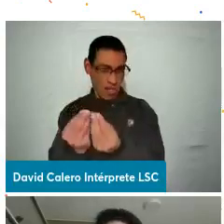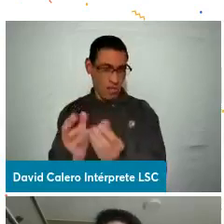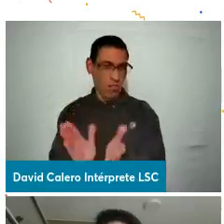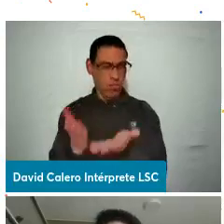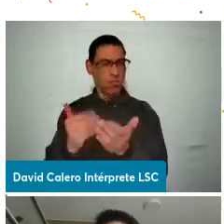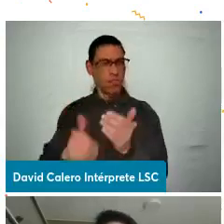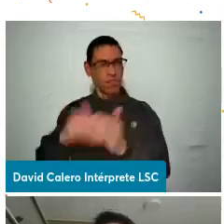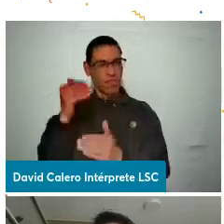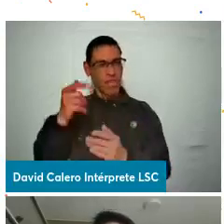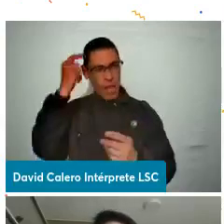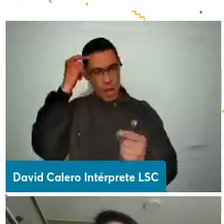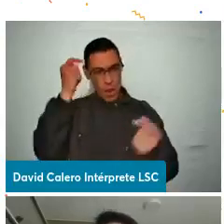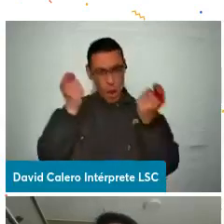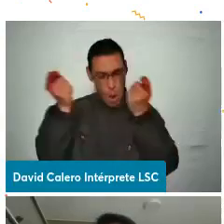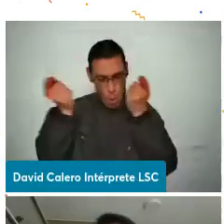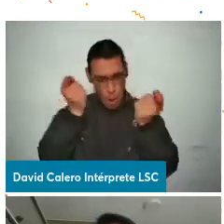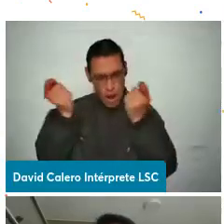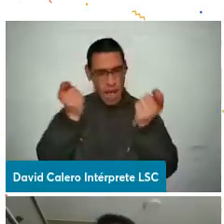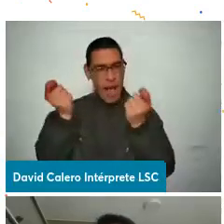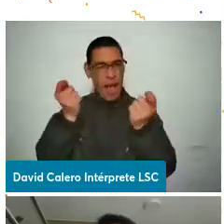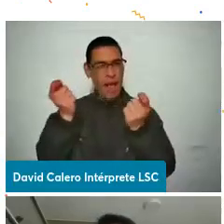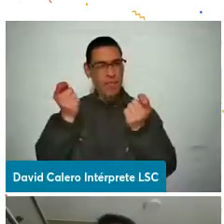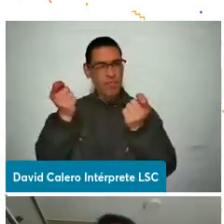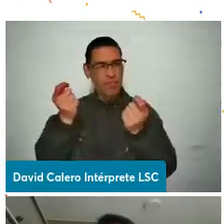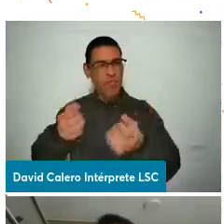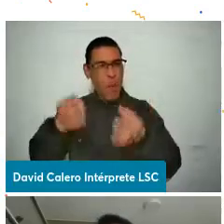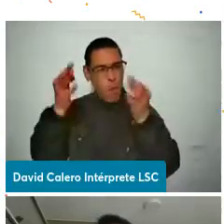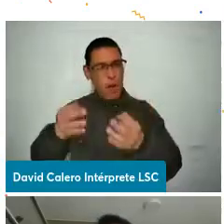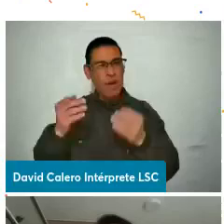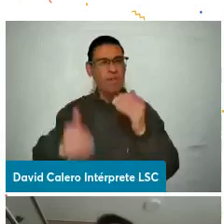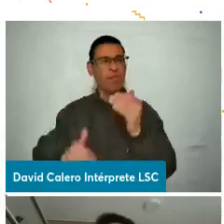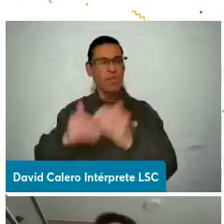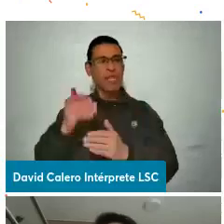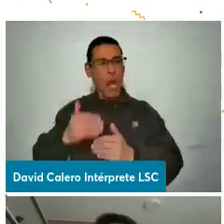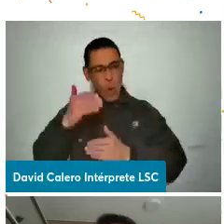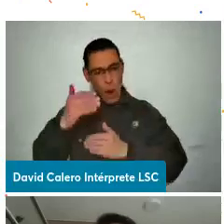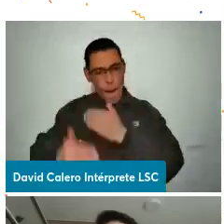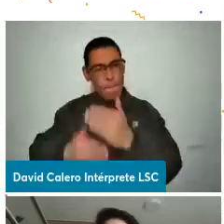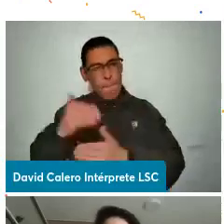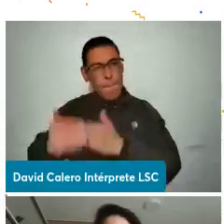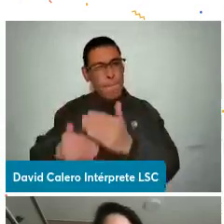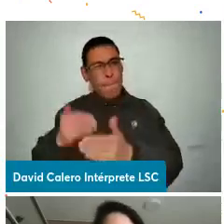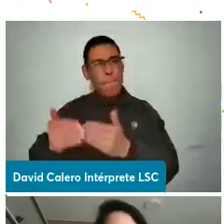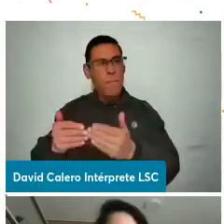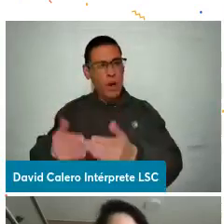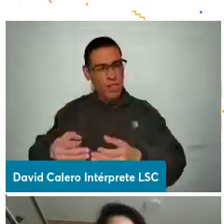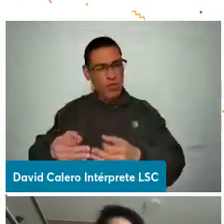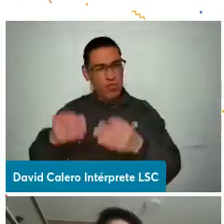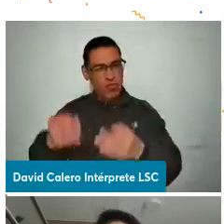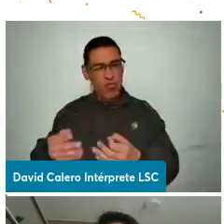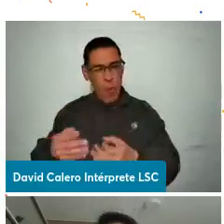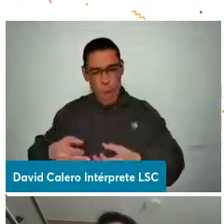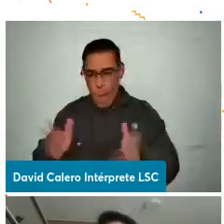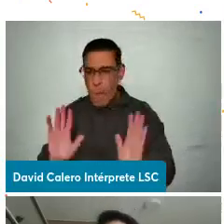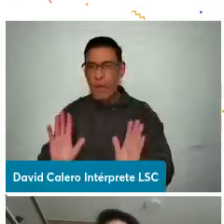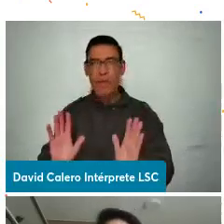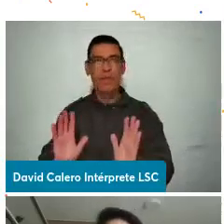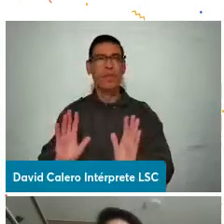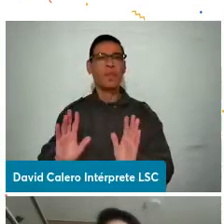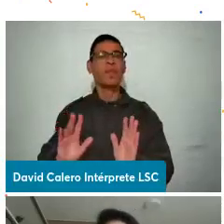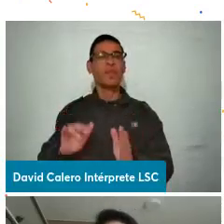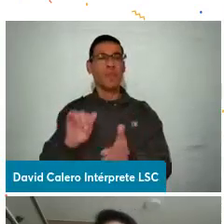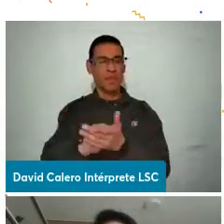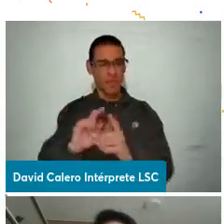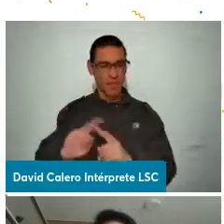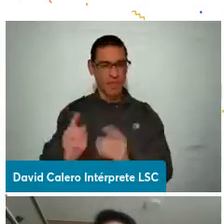que permitan realmente un proceso educativo consolidado, no solo para nuestros estudiantes con, sino